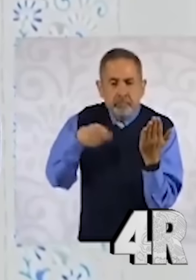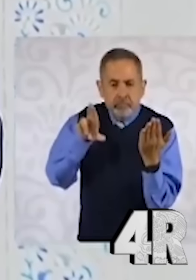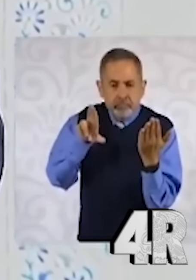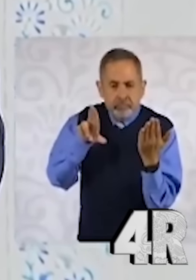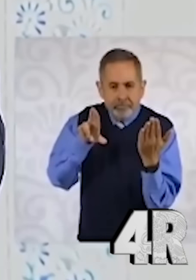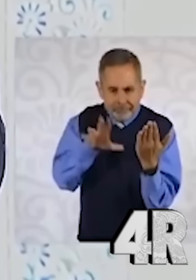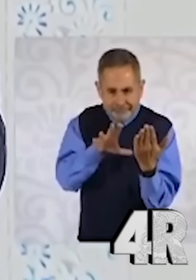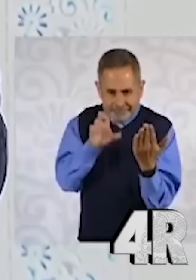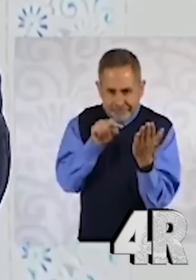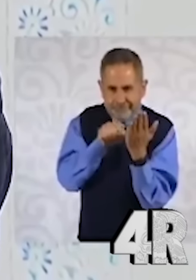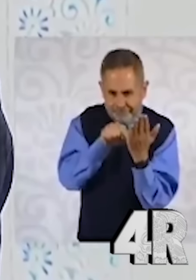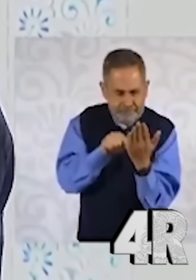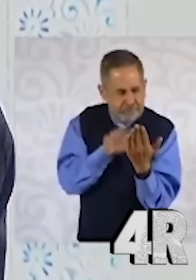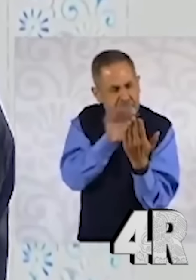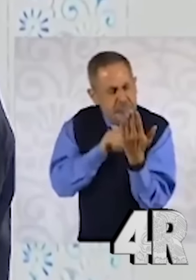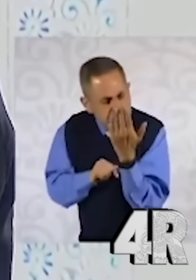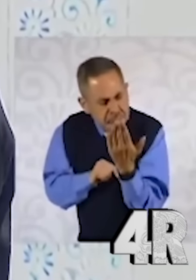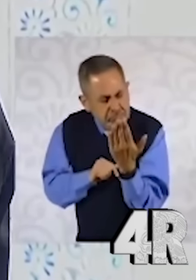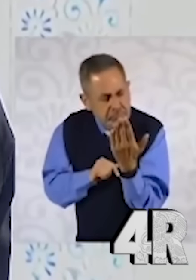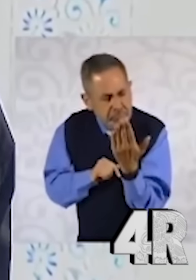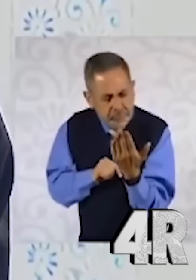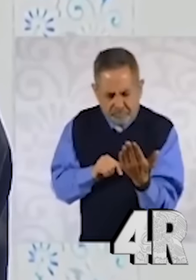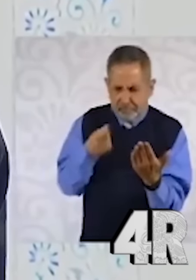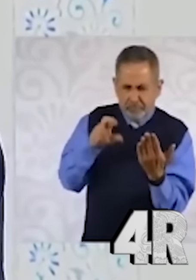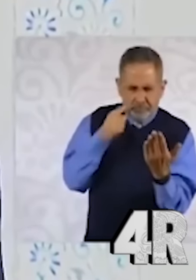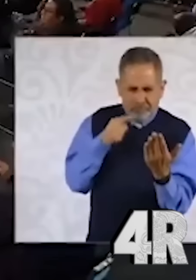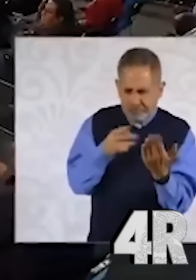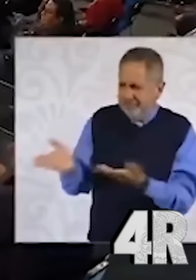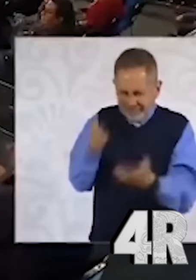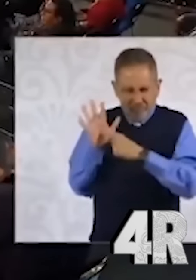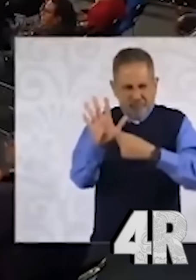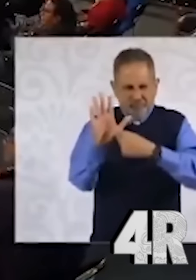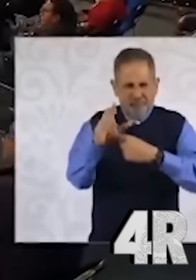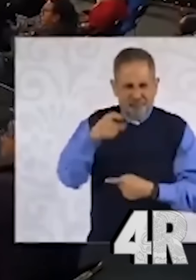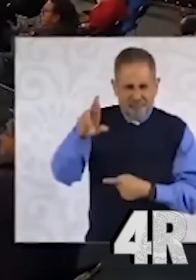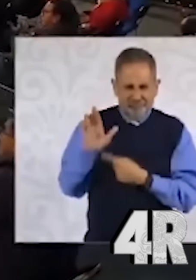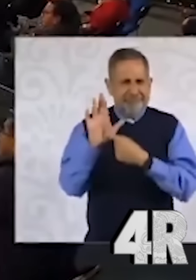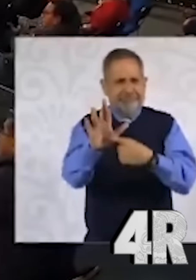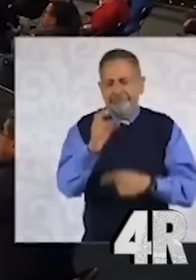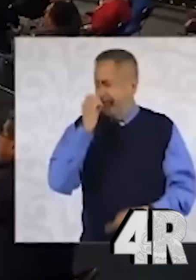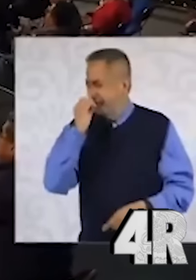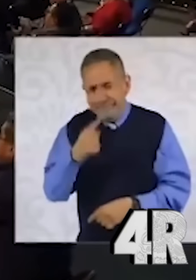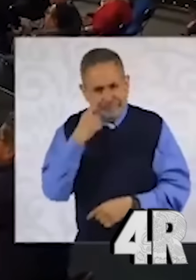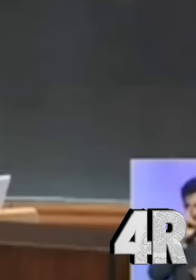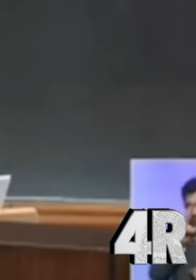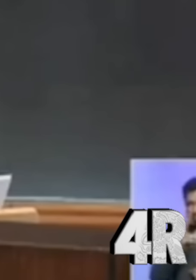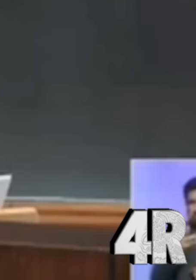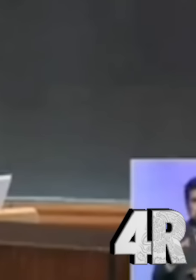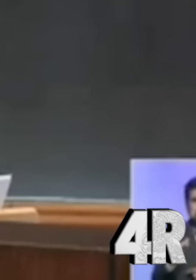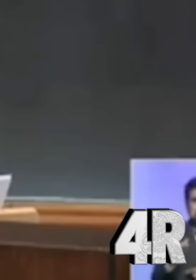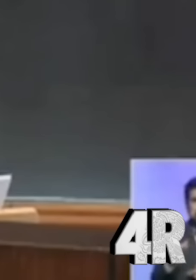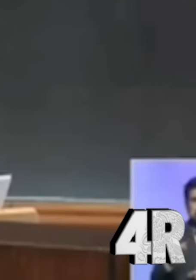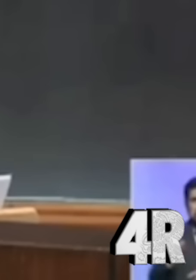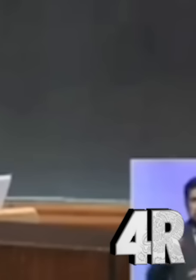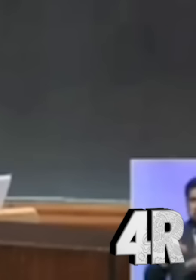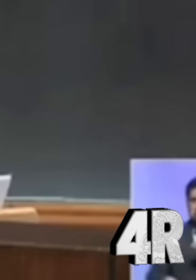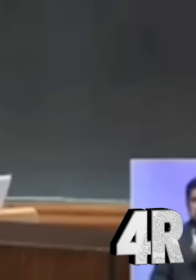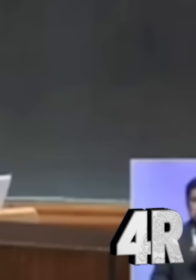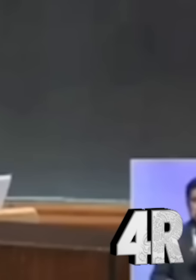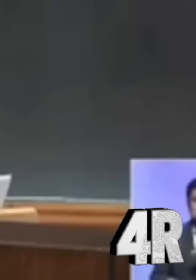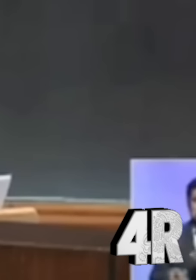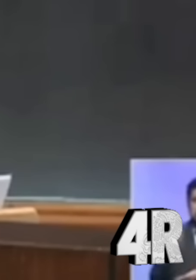les dijimos que no va a suceder en absoluto sin embargo de forma aún más ridícula después de todo esto que ya sucedió el día de